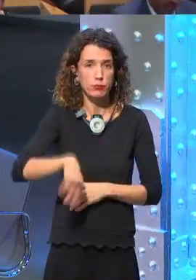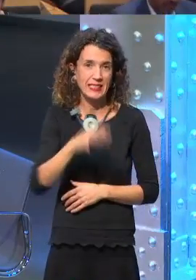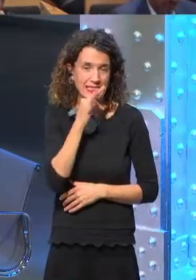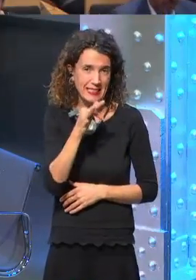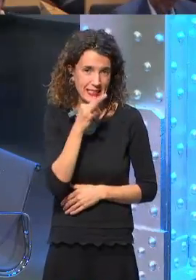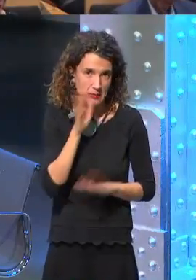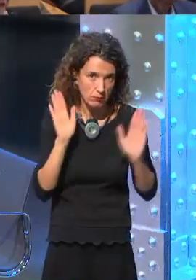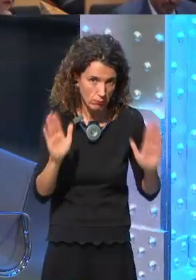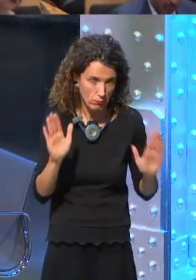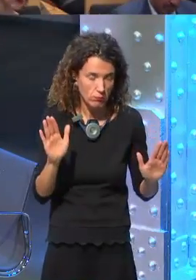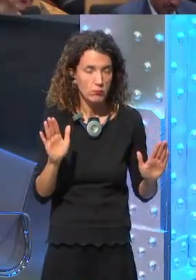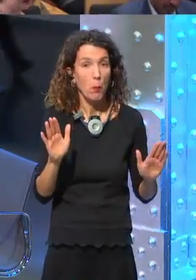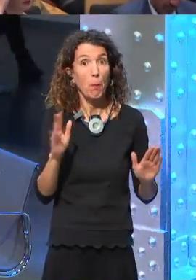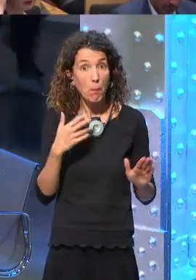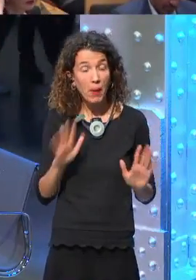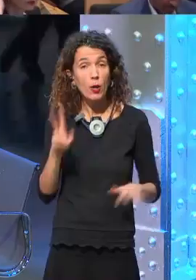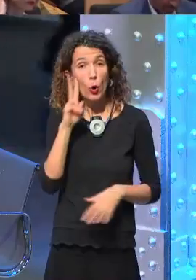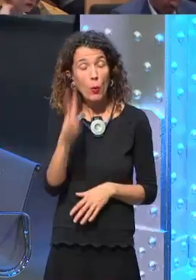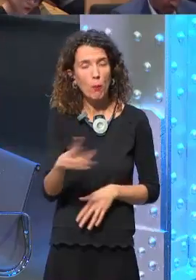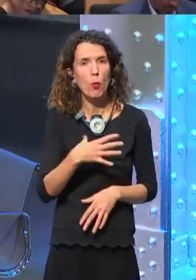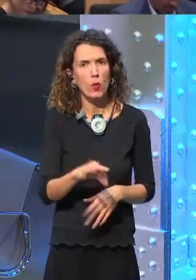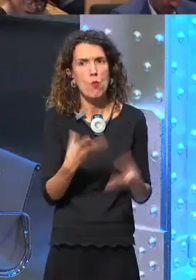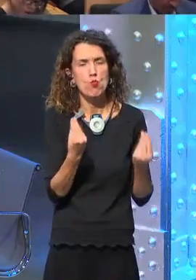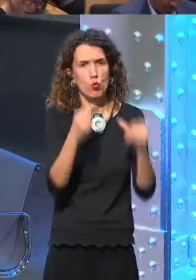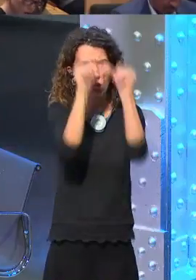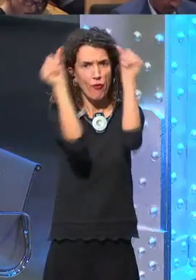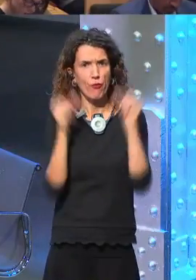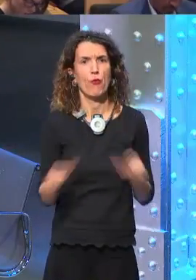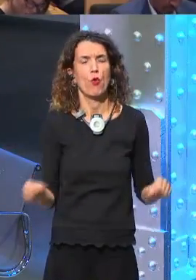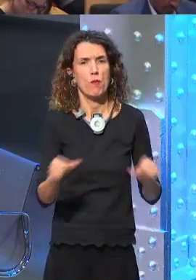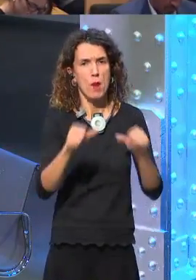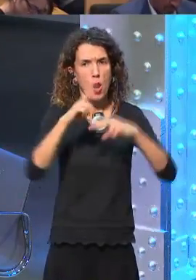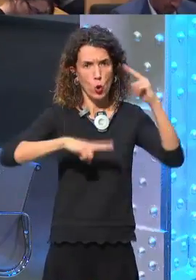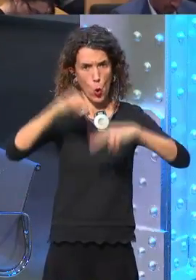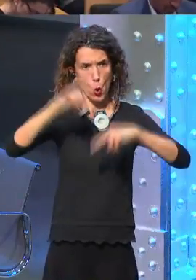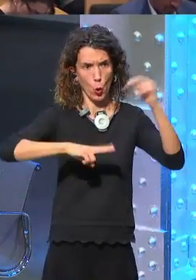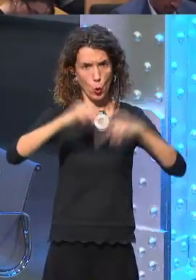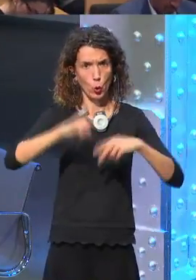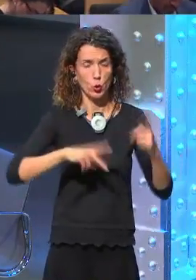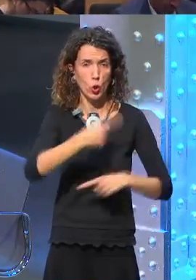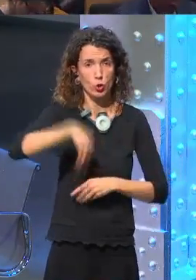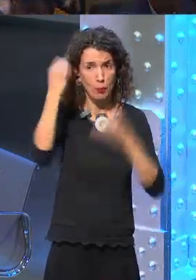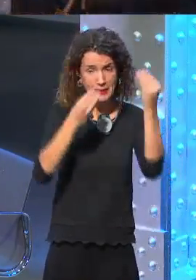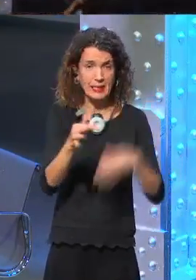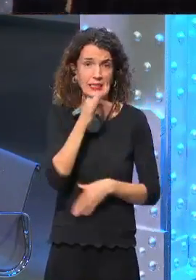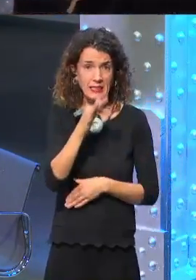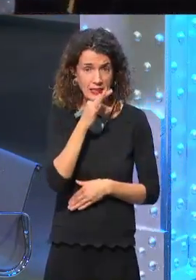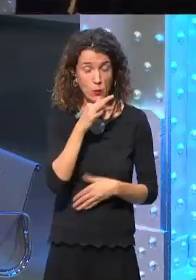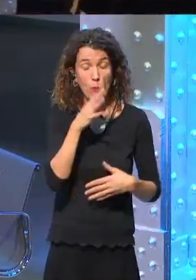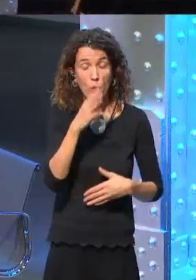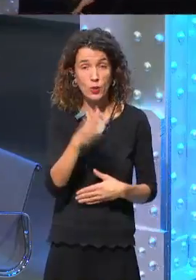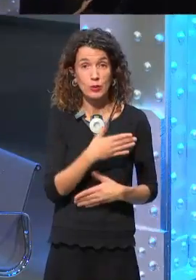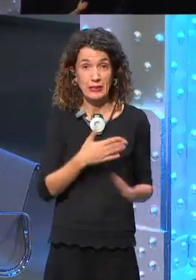pero podemos ver que hay muchas otras formas de construir que quizás no nos hemos planteado todavía. Por eso